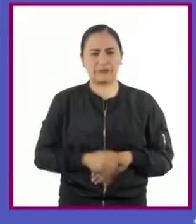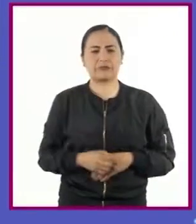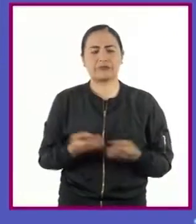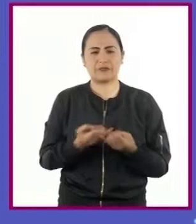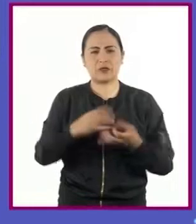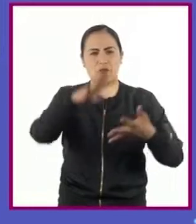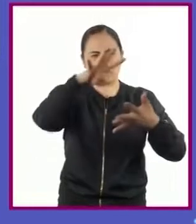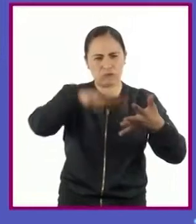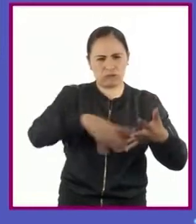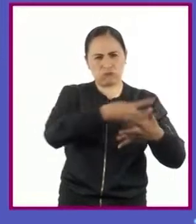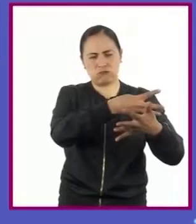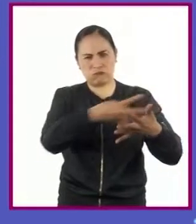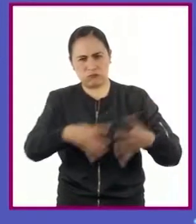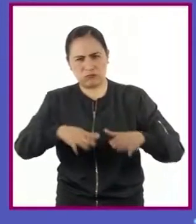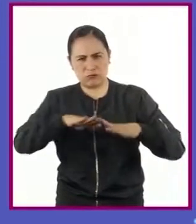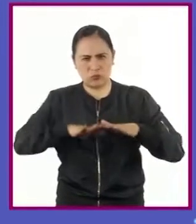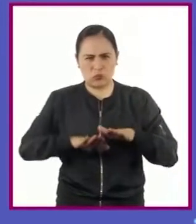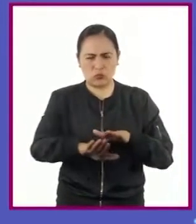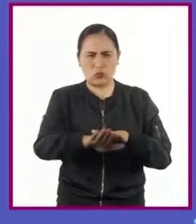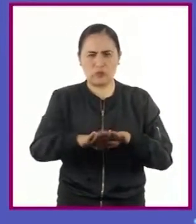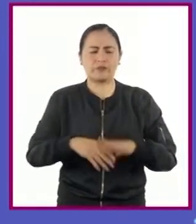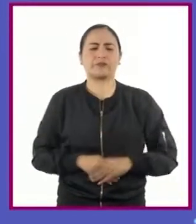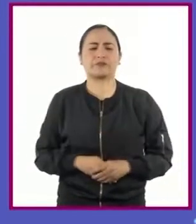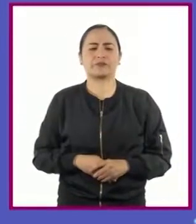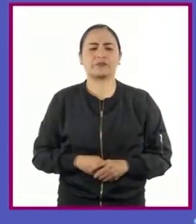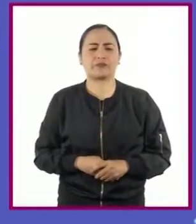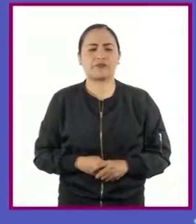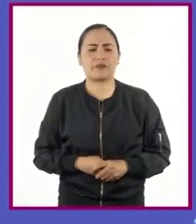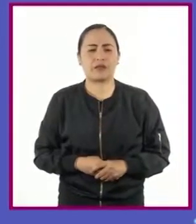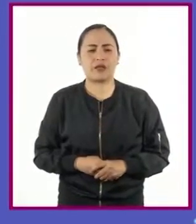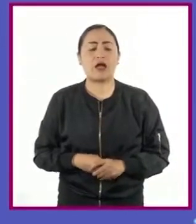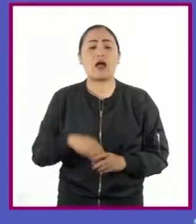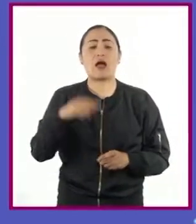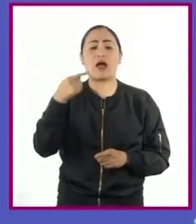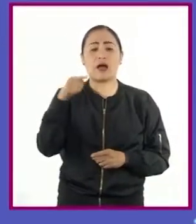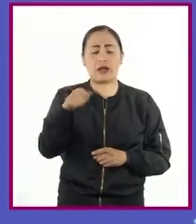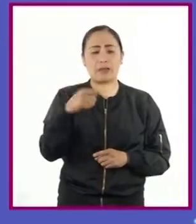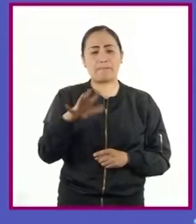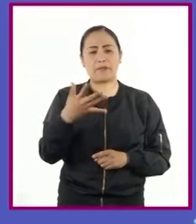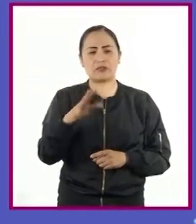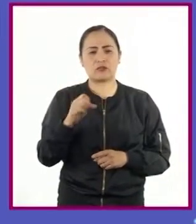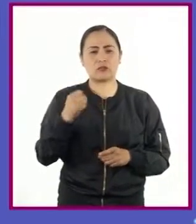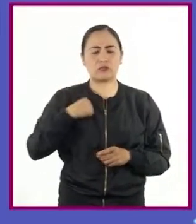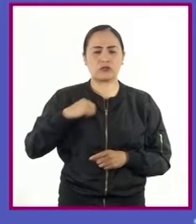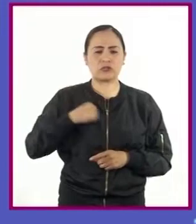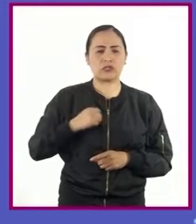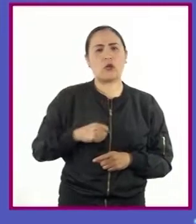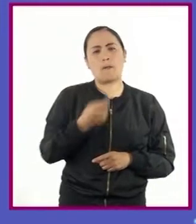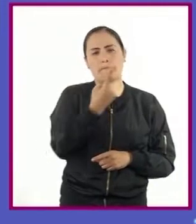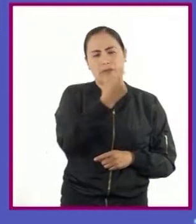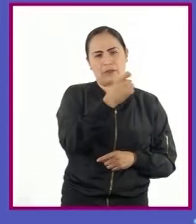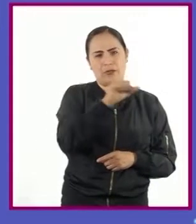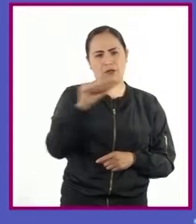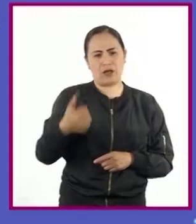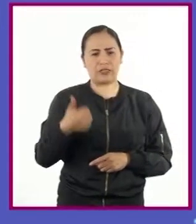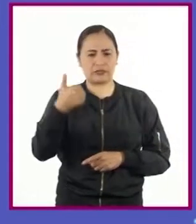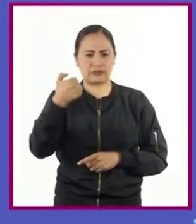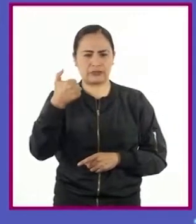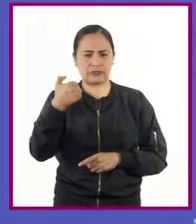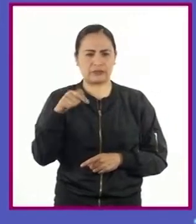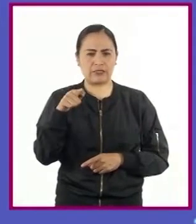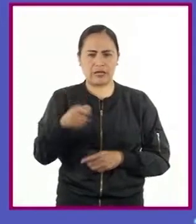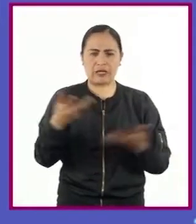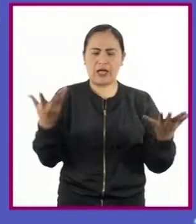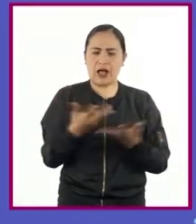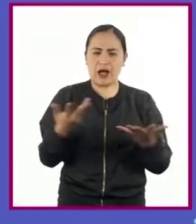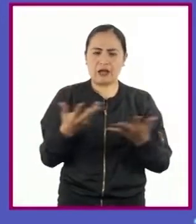de los tradicionales saris, los cuales ya aparecen en esculturas que datan entre el siglo I al VI y cuyas formas de elaboración